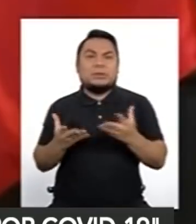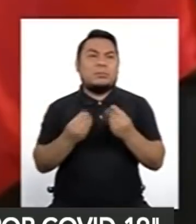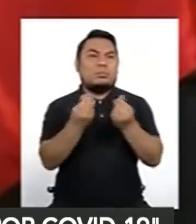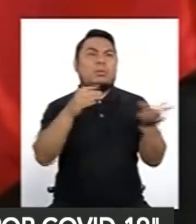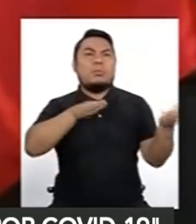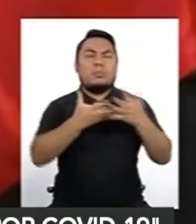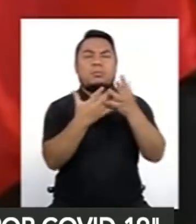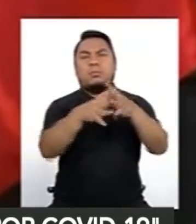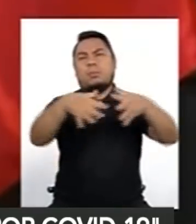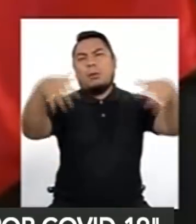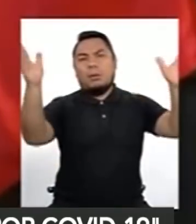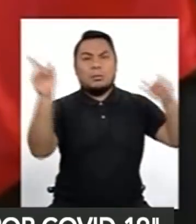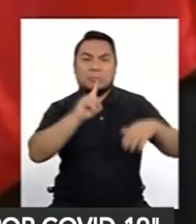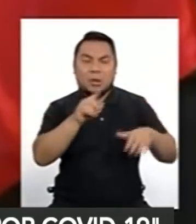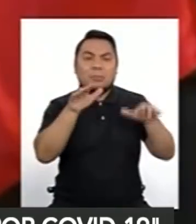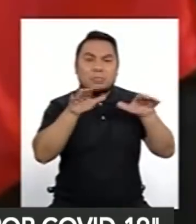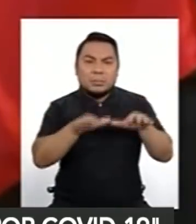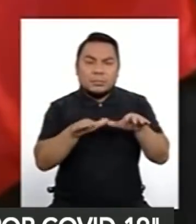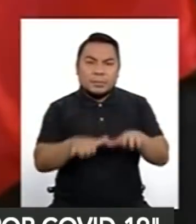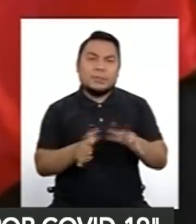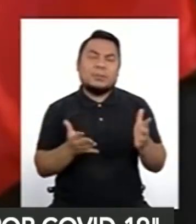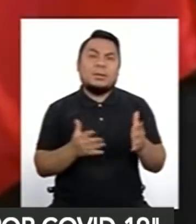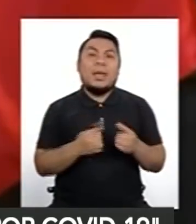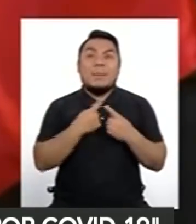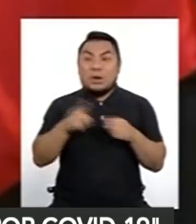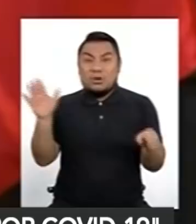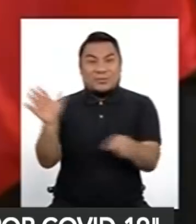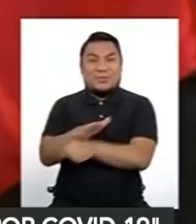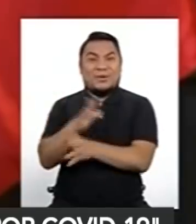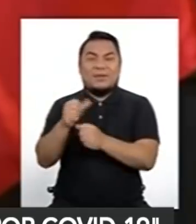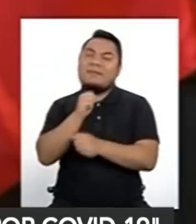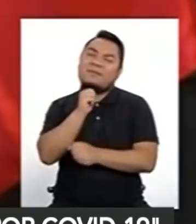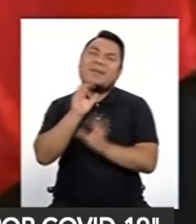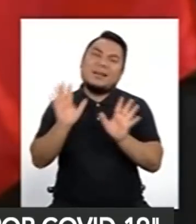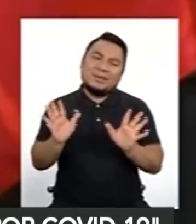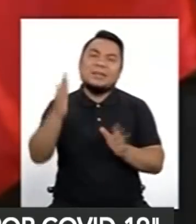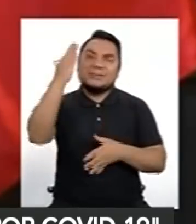daños, no evitarlos por completo, como no hubiéramos querido eso,